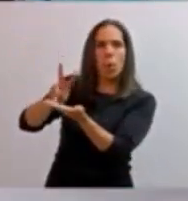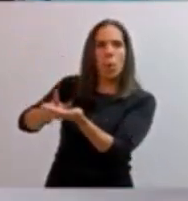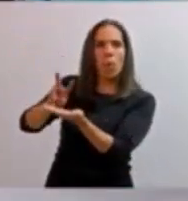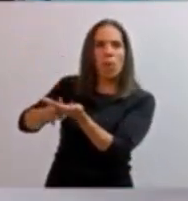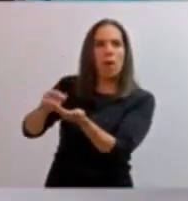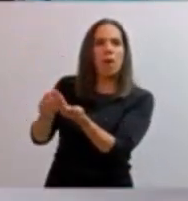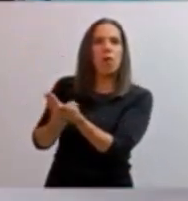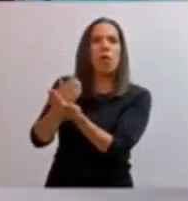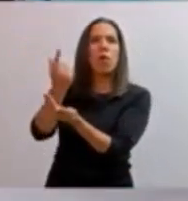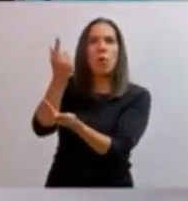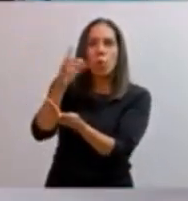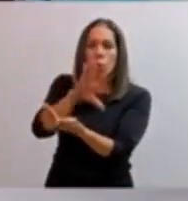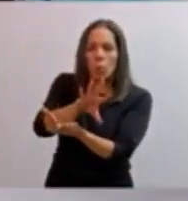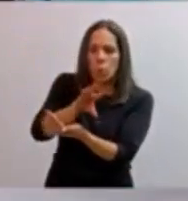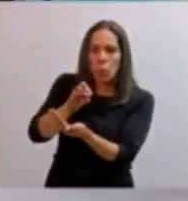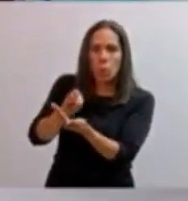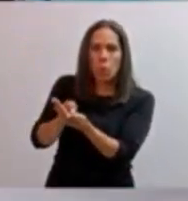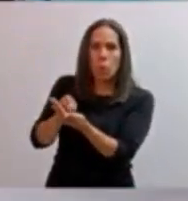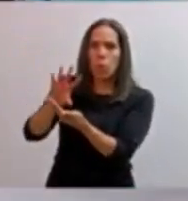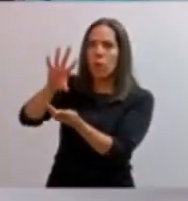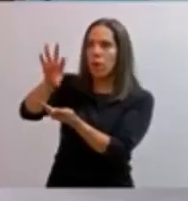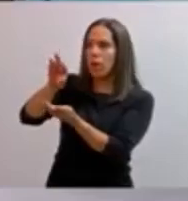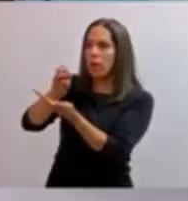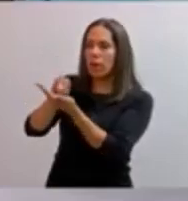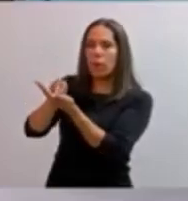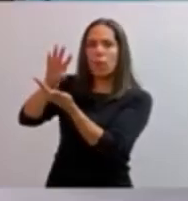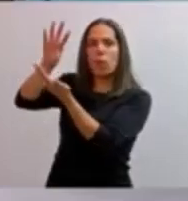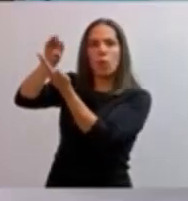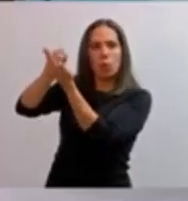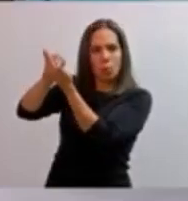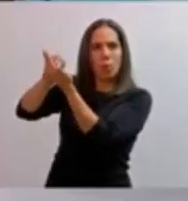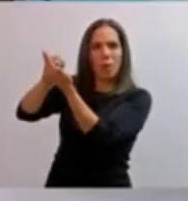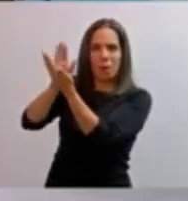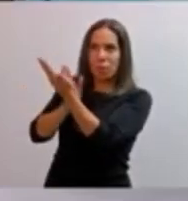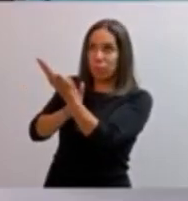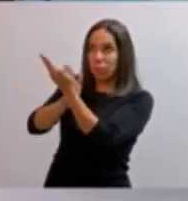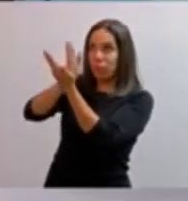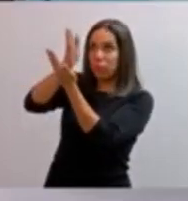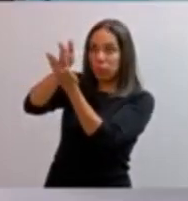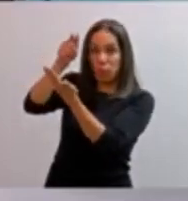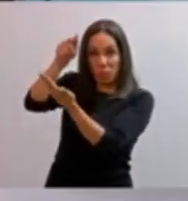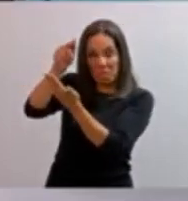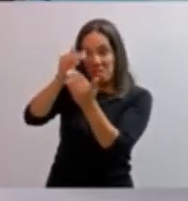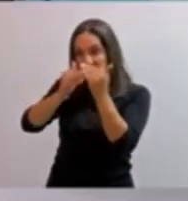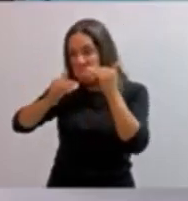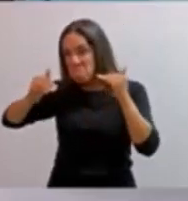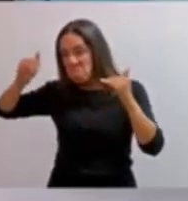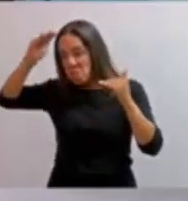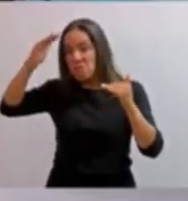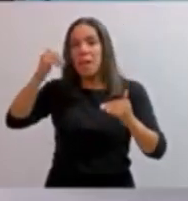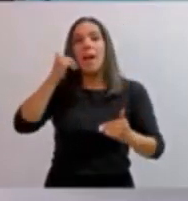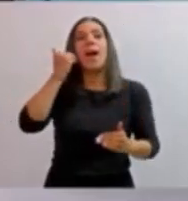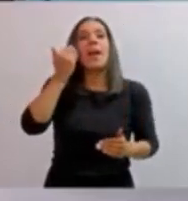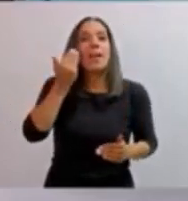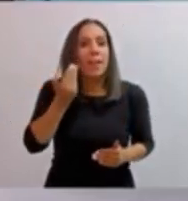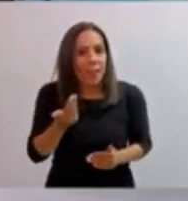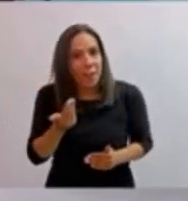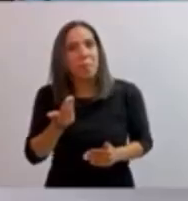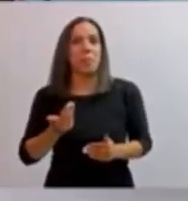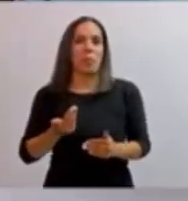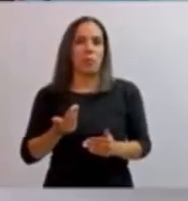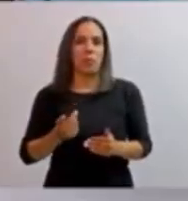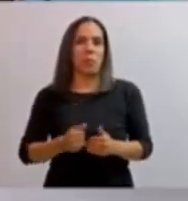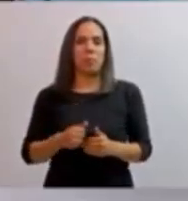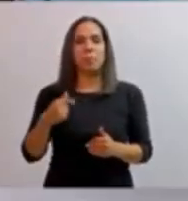hace, que va trazando los caminos hacia los cuales queremos llegar con nuestros colectivos. Y